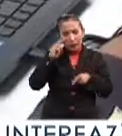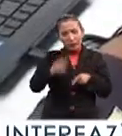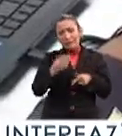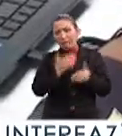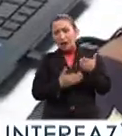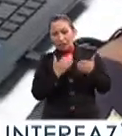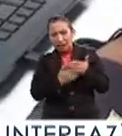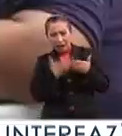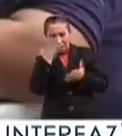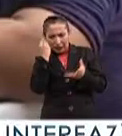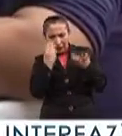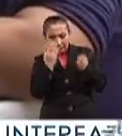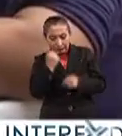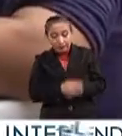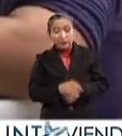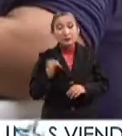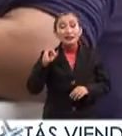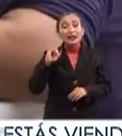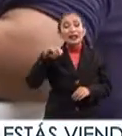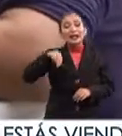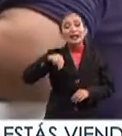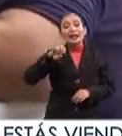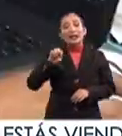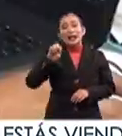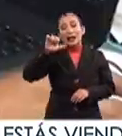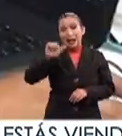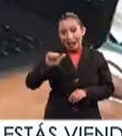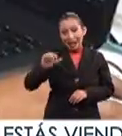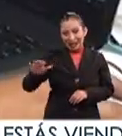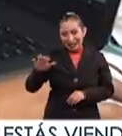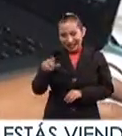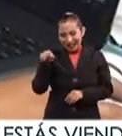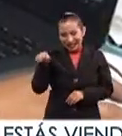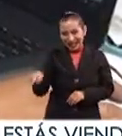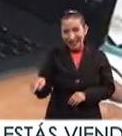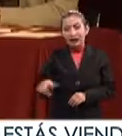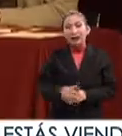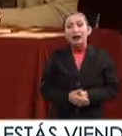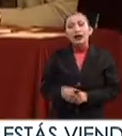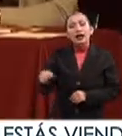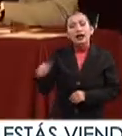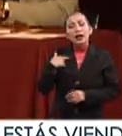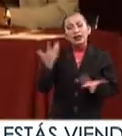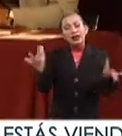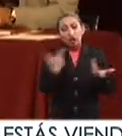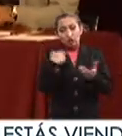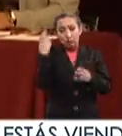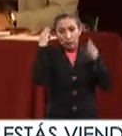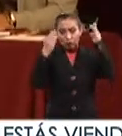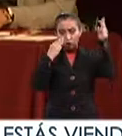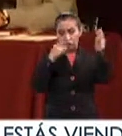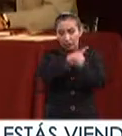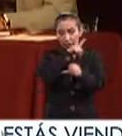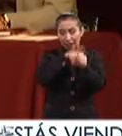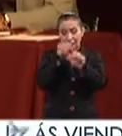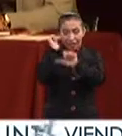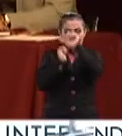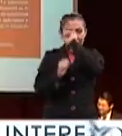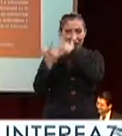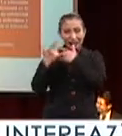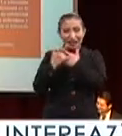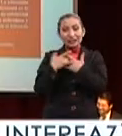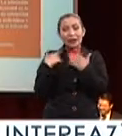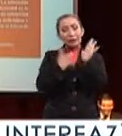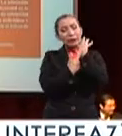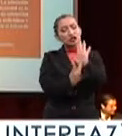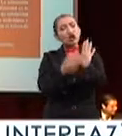de analfabetismo. El Instituto Nacional para la Educación de los Adultos, INEA, llevó a cabo en el Museo Nacional de Antropología